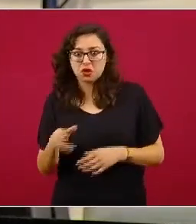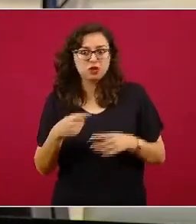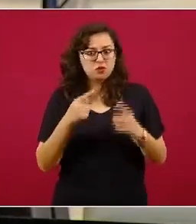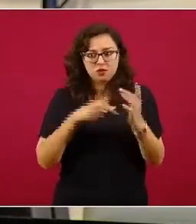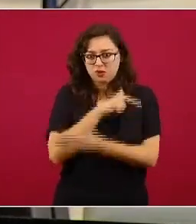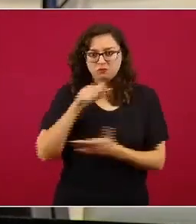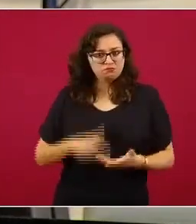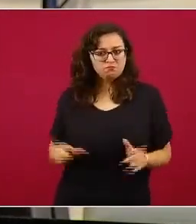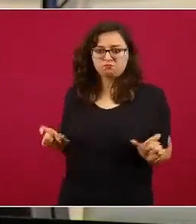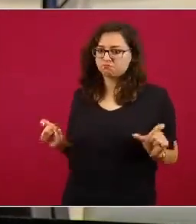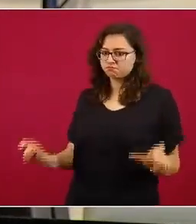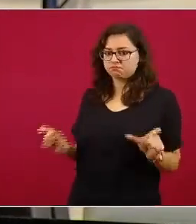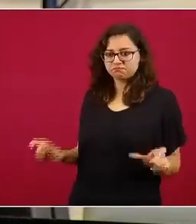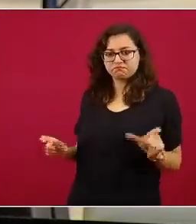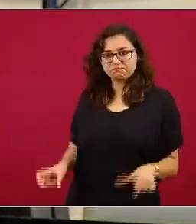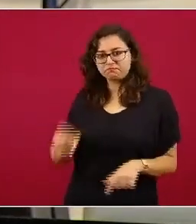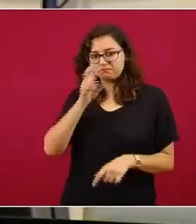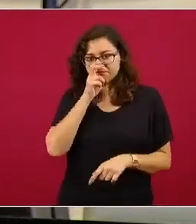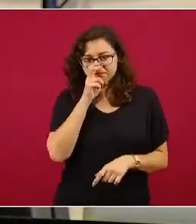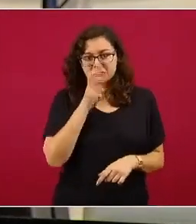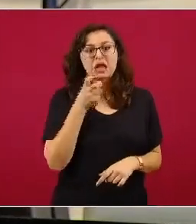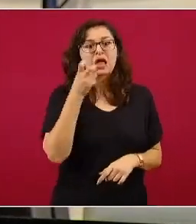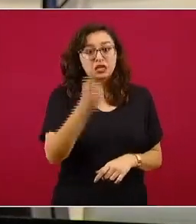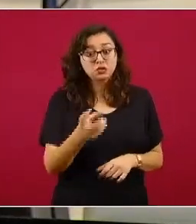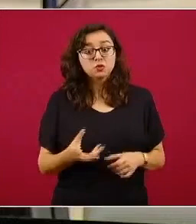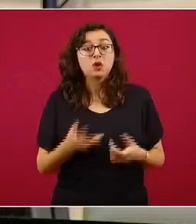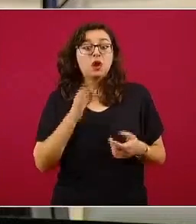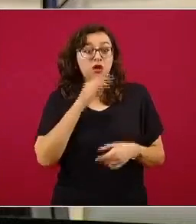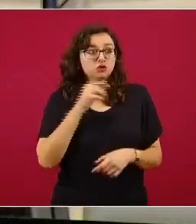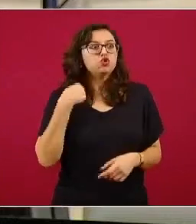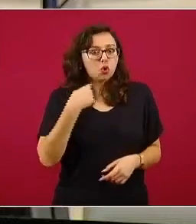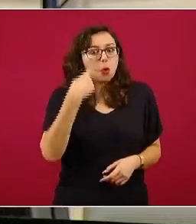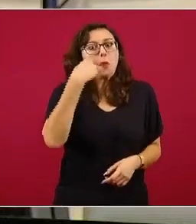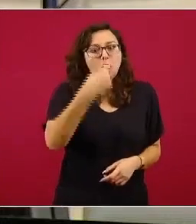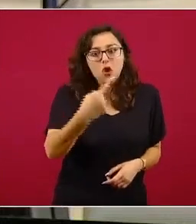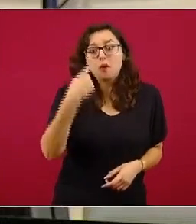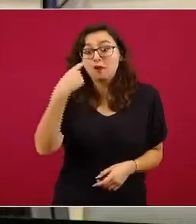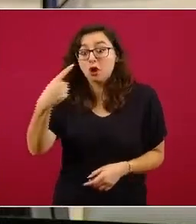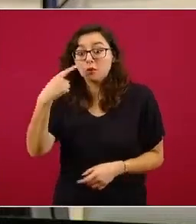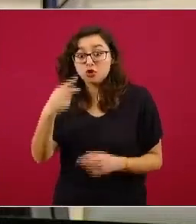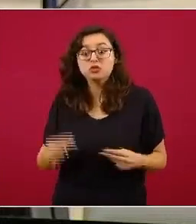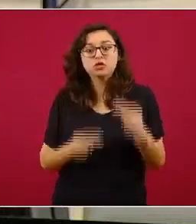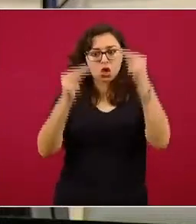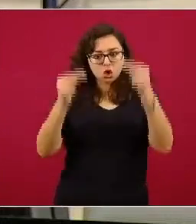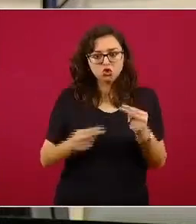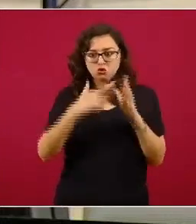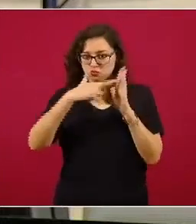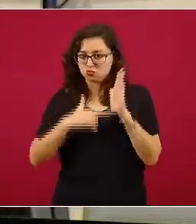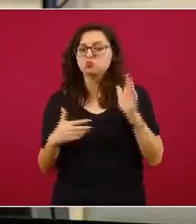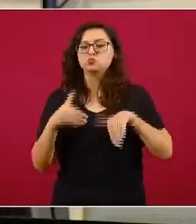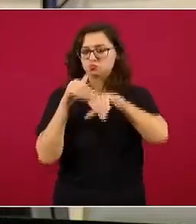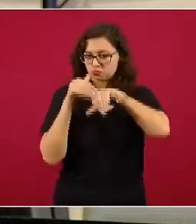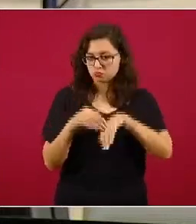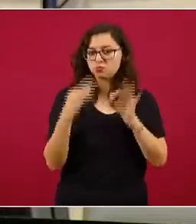en los centros comerciales. Nada más quería hacer la anotación que yo sí he visto que los comercios sí están